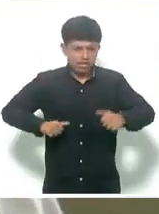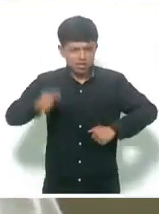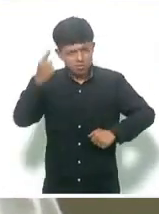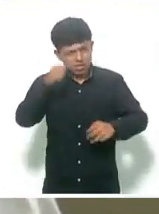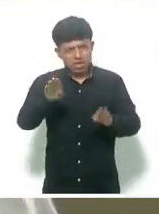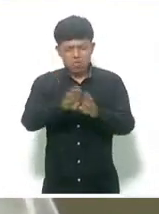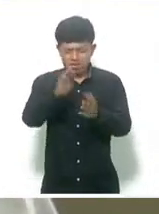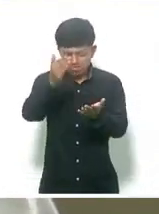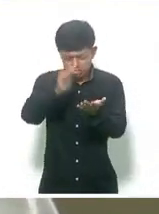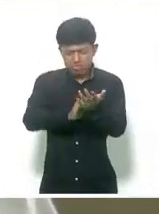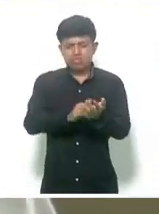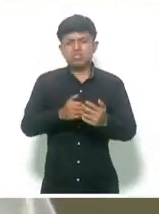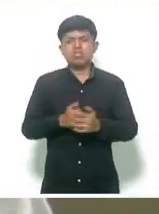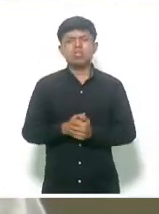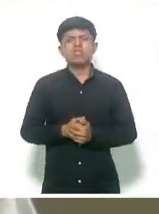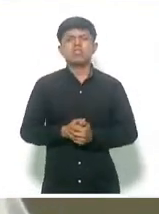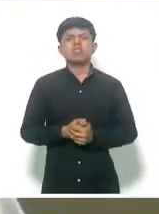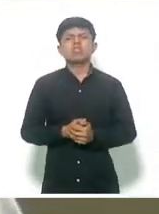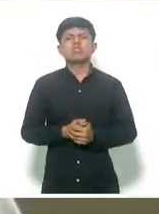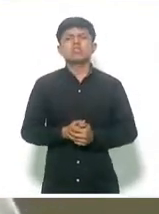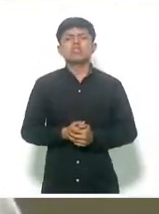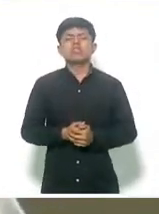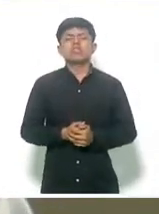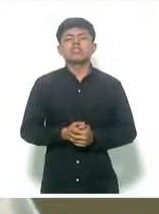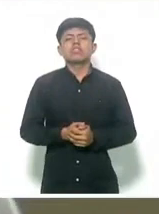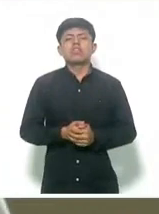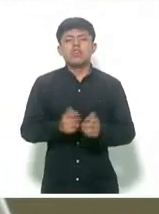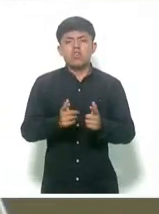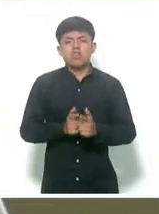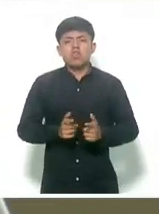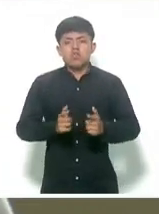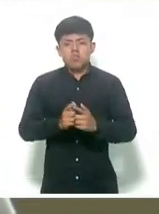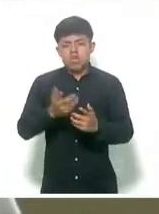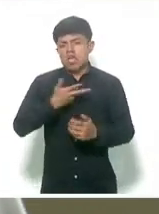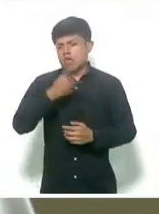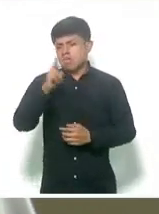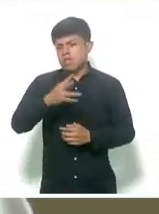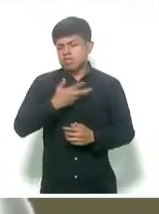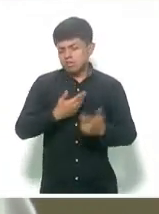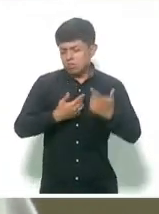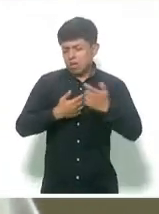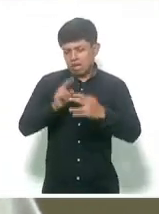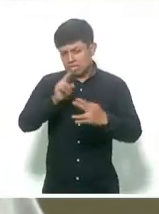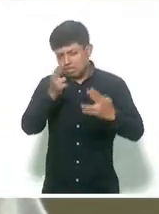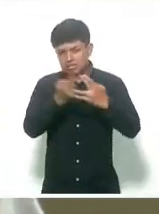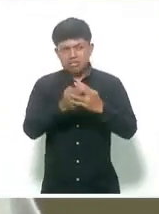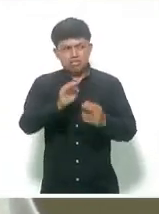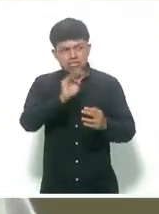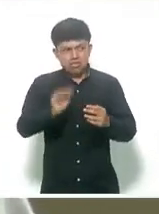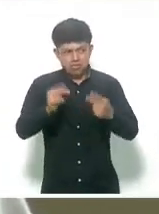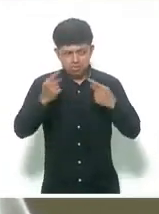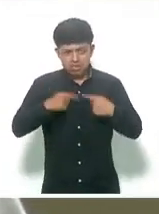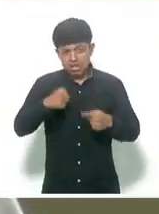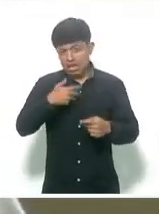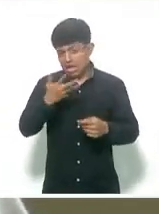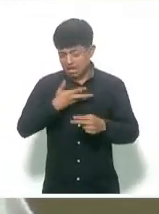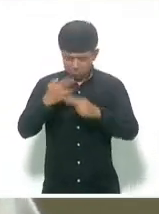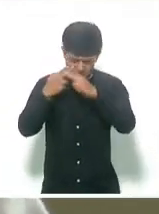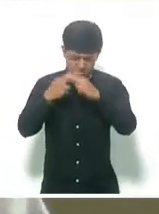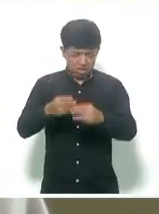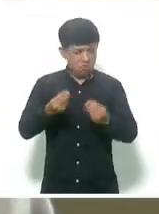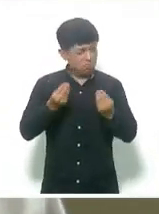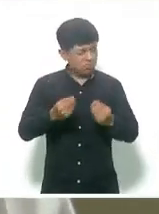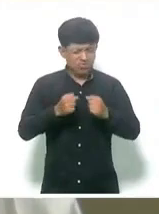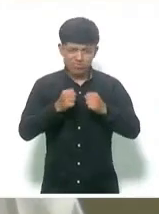aminorar esta situación de la presencia de la delincuencia organizada ha habido ejecuciones y esas y esas vienen bastante